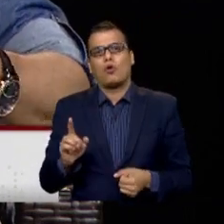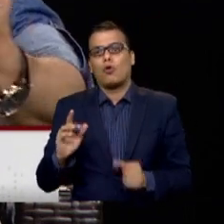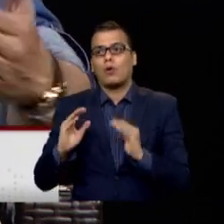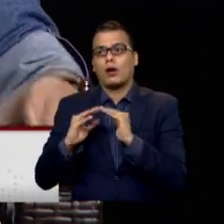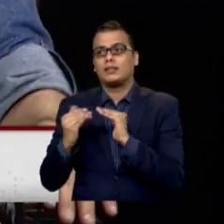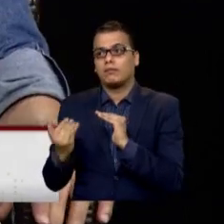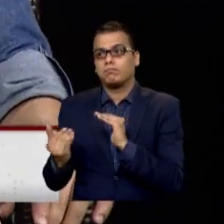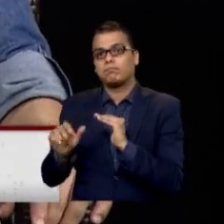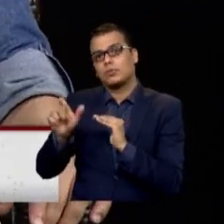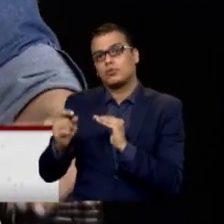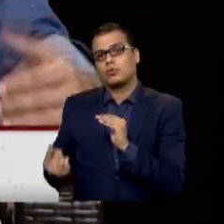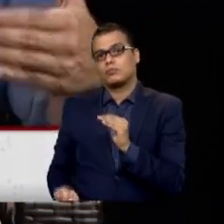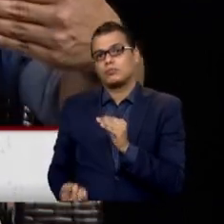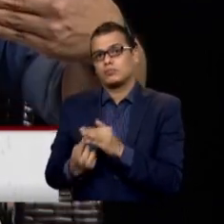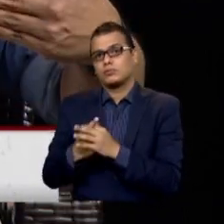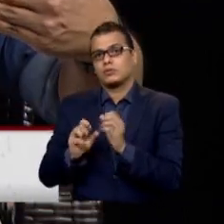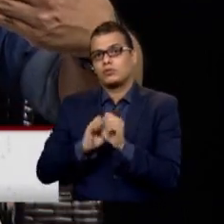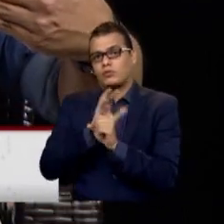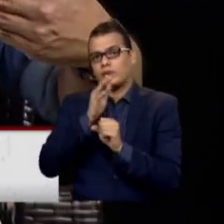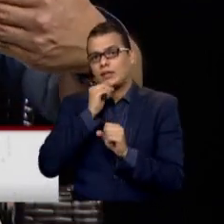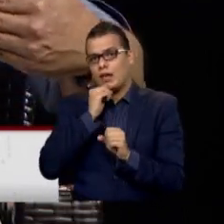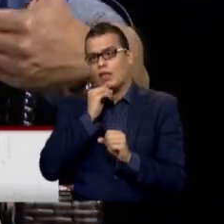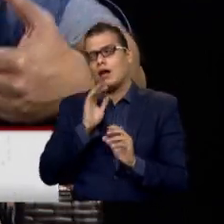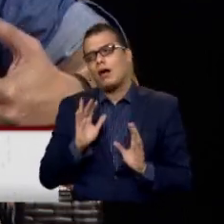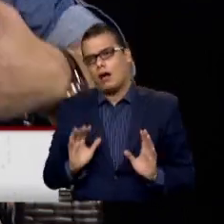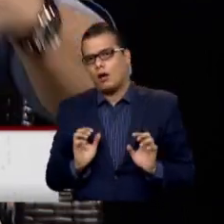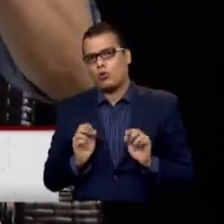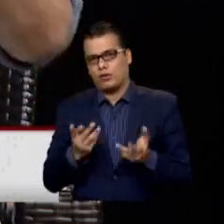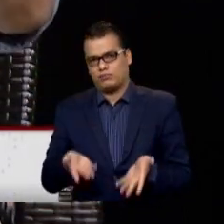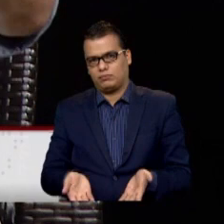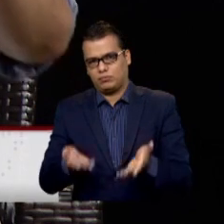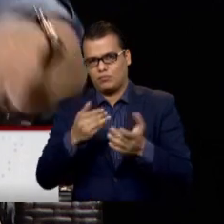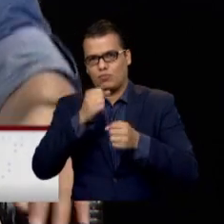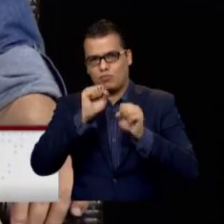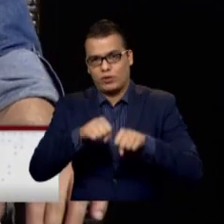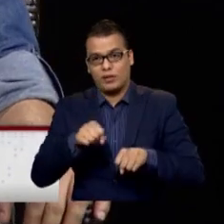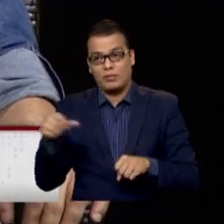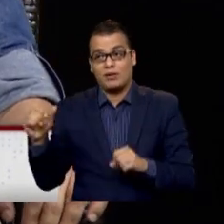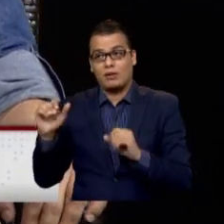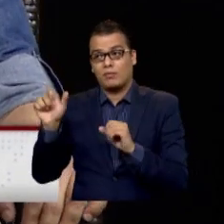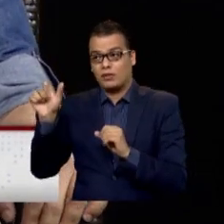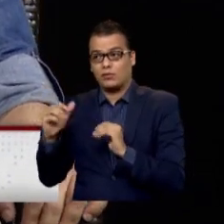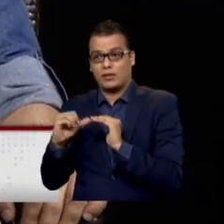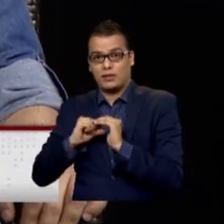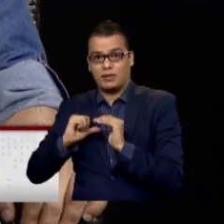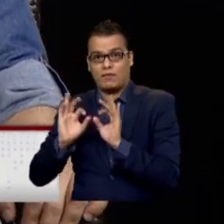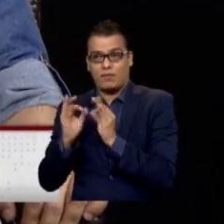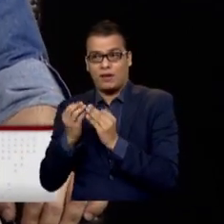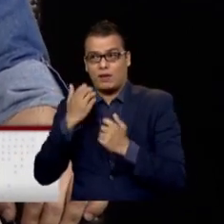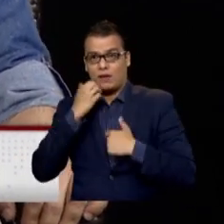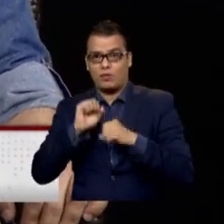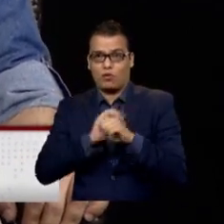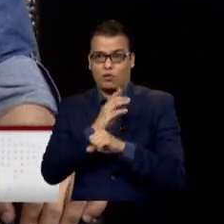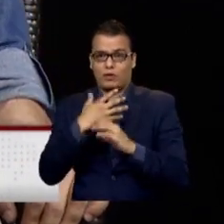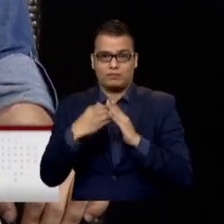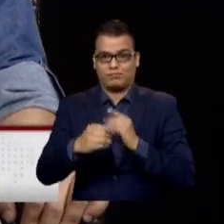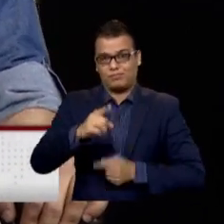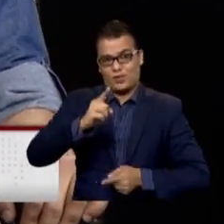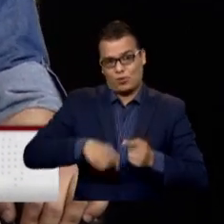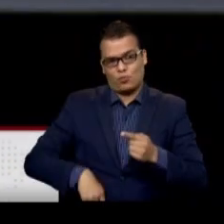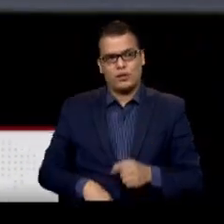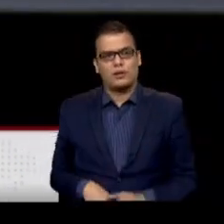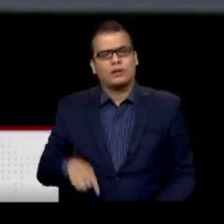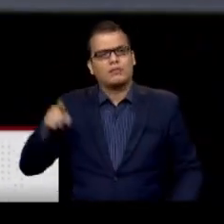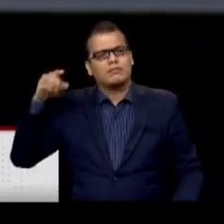hogar donde haya COVID-19 y se nos convierta el que lleve la enfermedad al centro laboral. En el Valle del Cauca, en ciudades